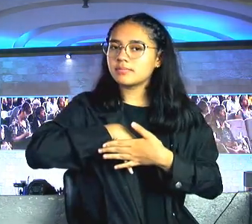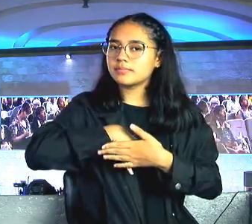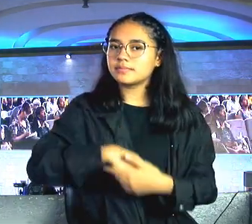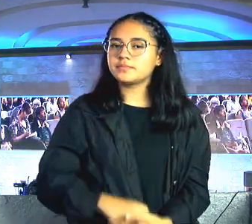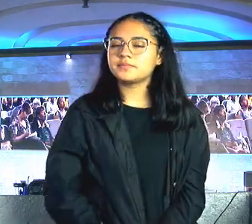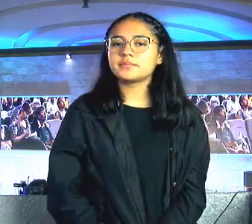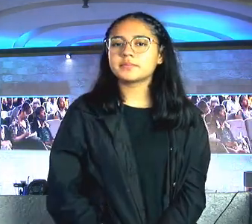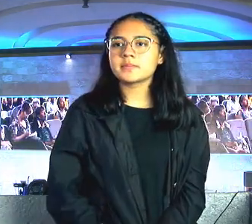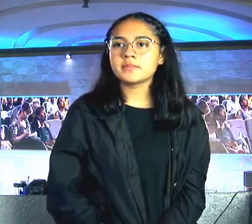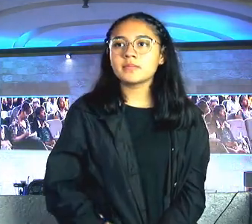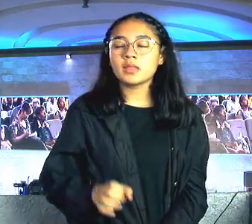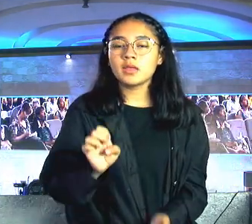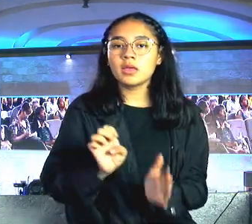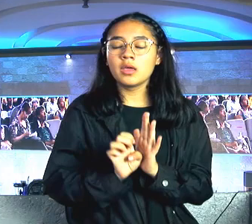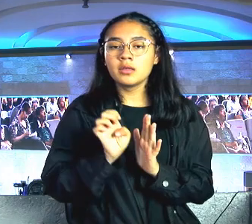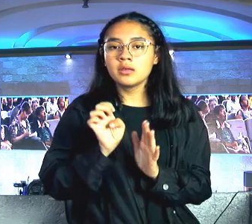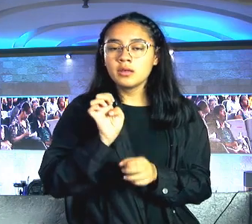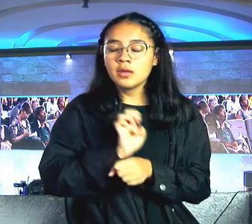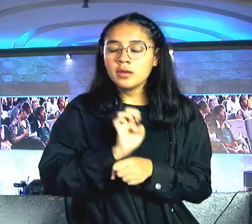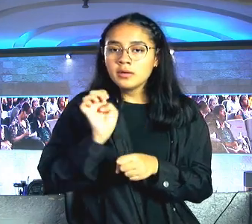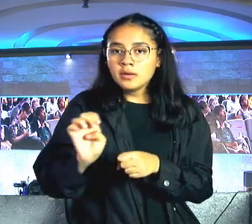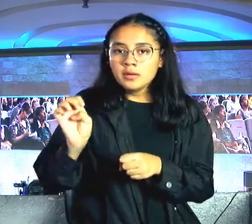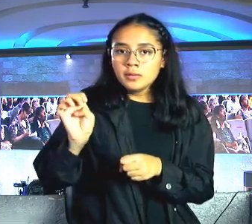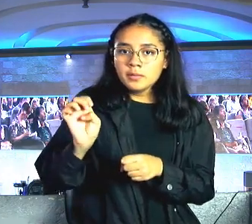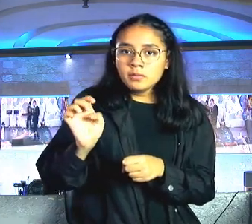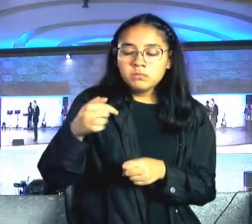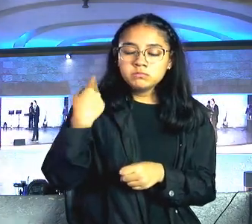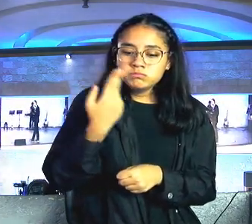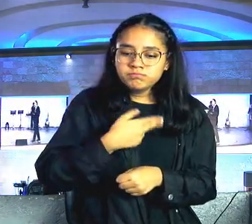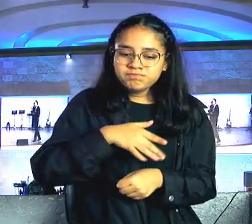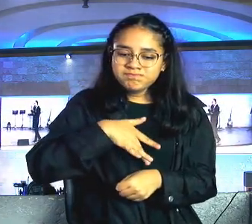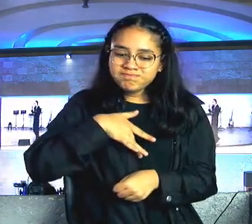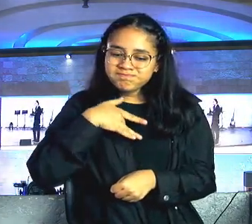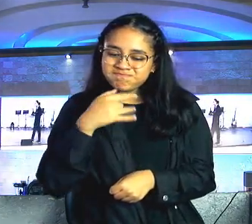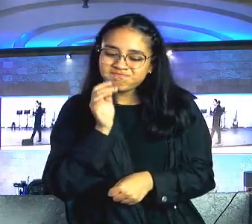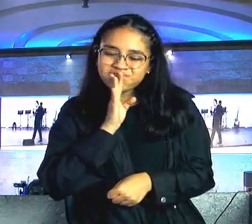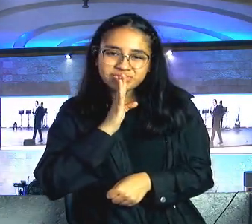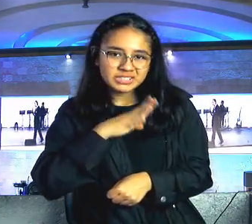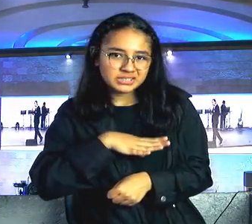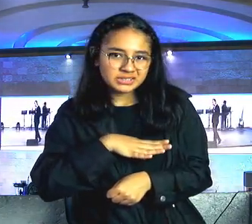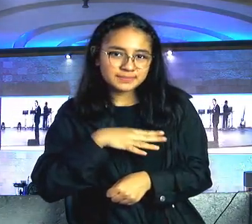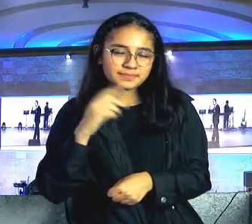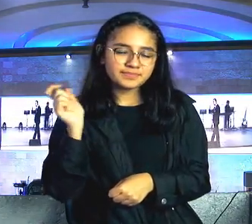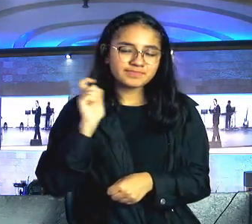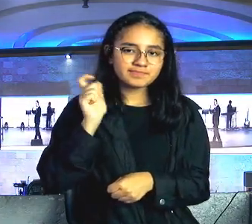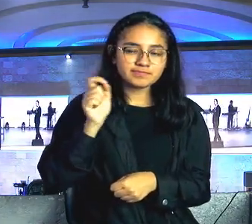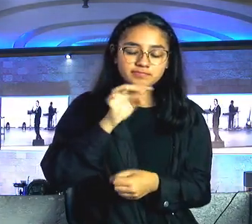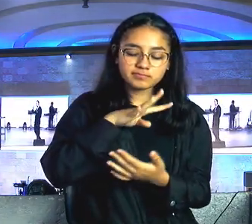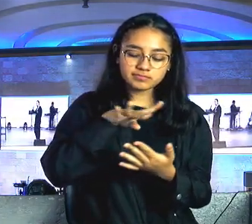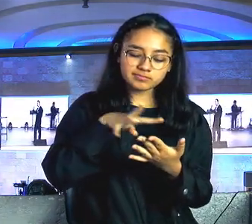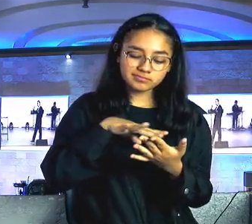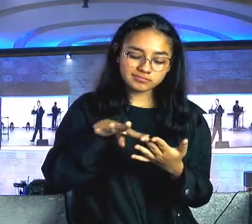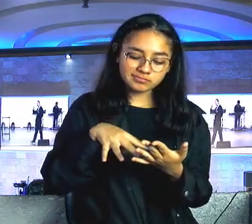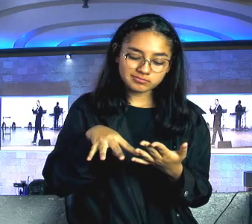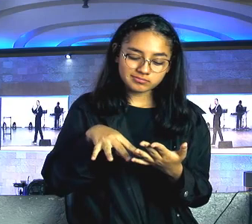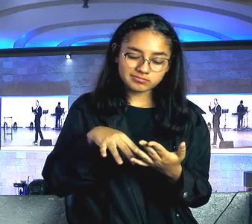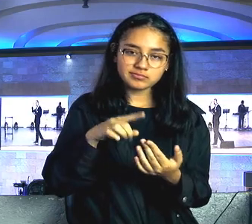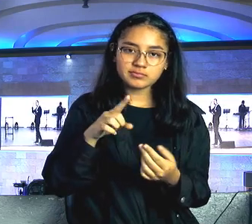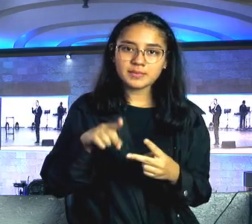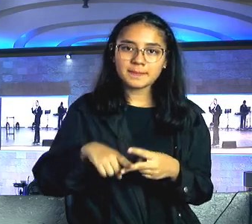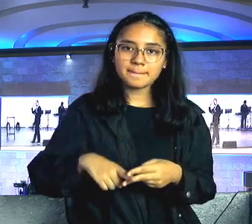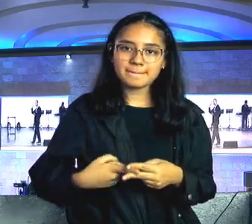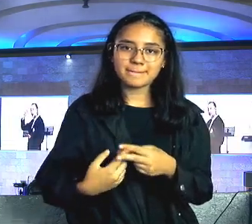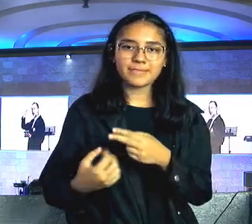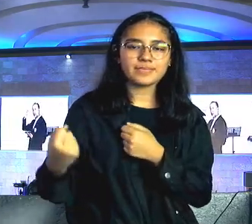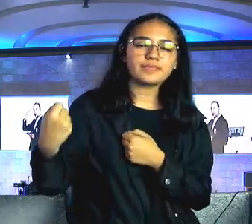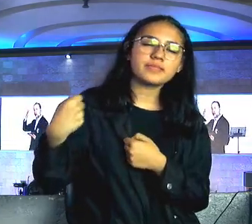Y entonces, a lo mejor vamos a sentir feo, porque cuando leemos la Biblia nos empieza a golpear